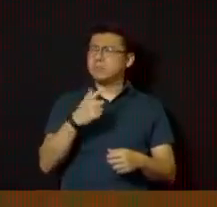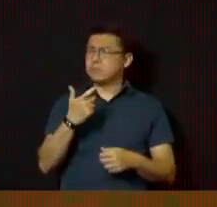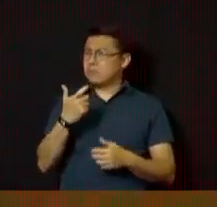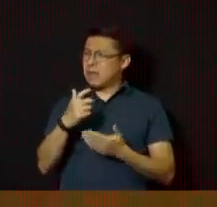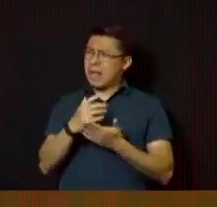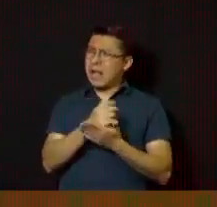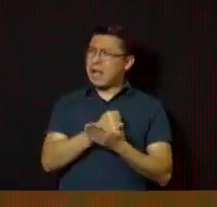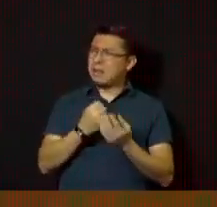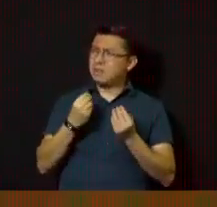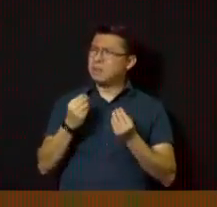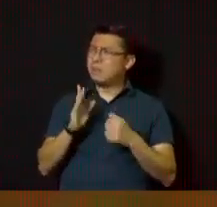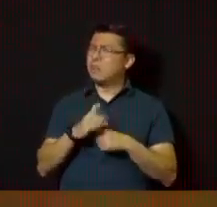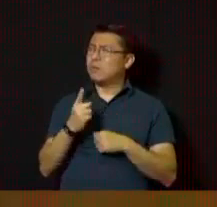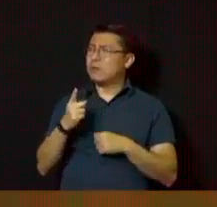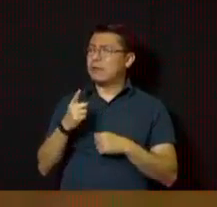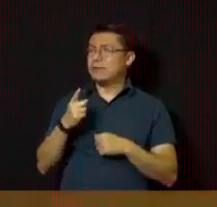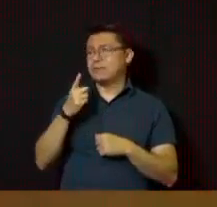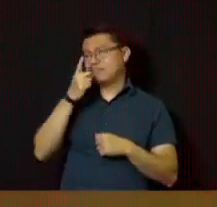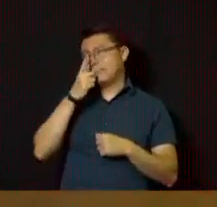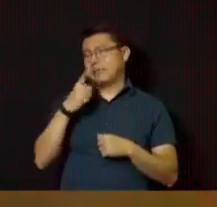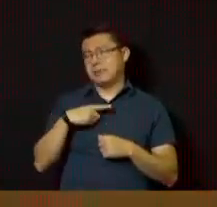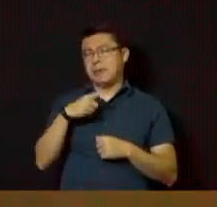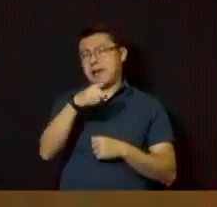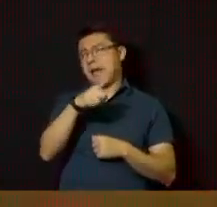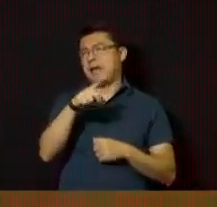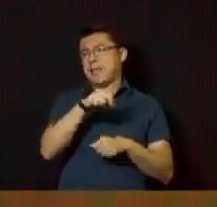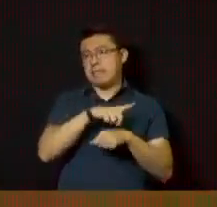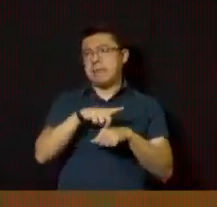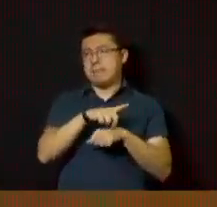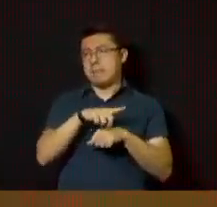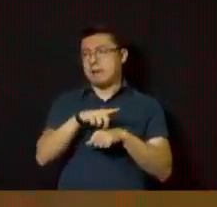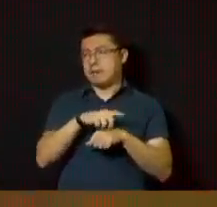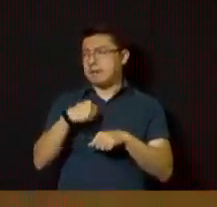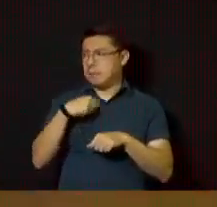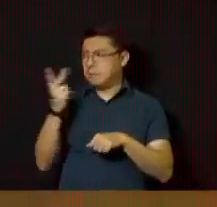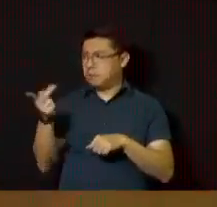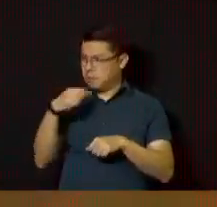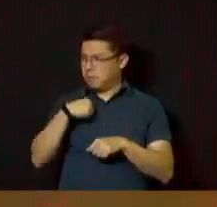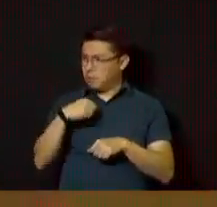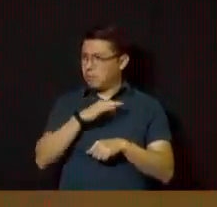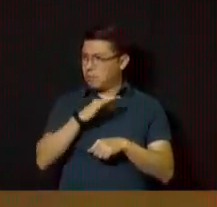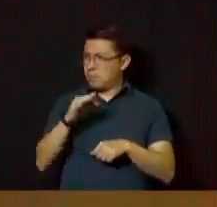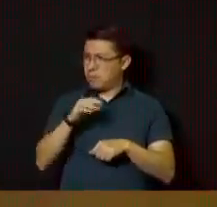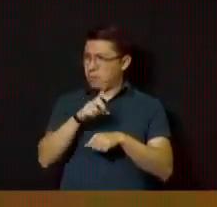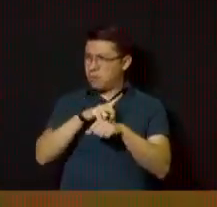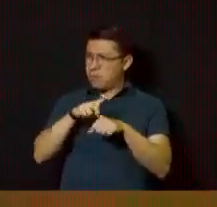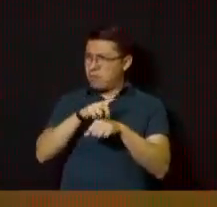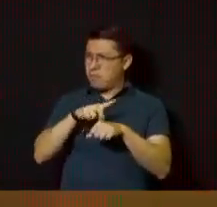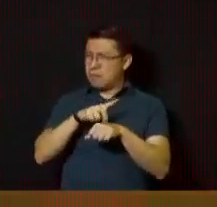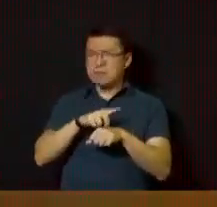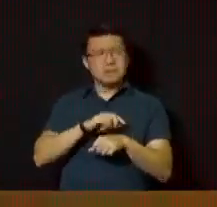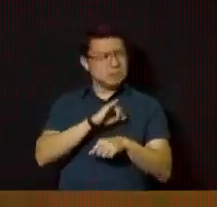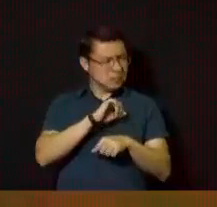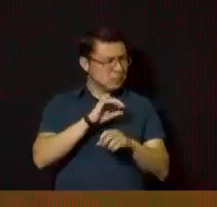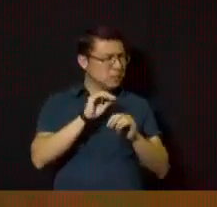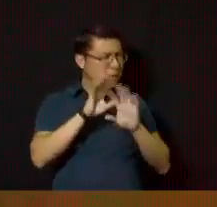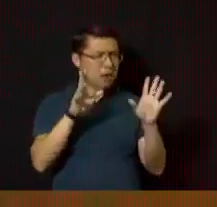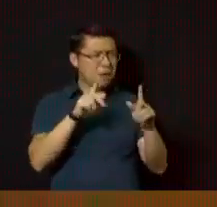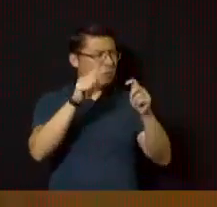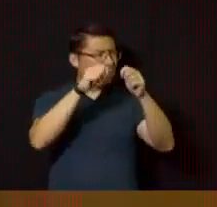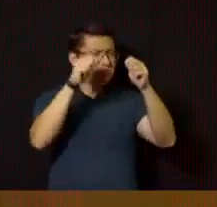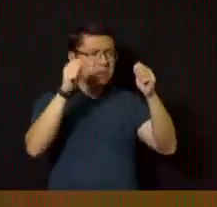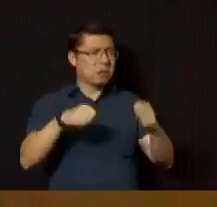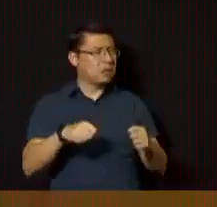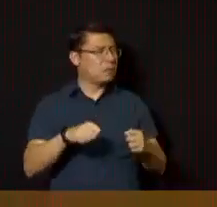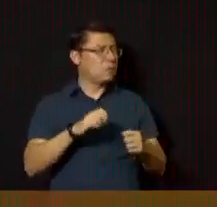ellos son diamantes, me dijo, ¿no? Y le dije, ¿yo puedo ser diamante? Claro que puede ser diamante. ¿No se necesita algún título en especialidad,